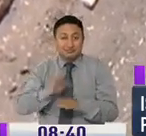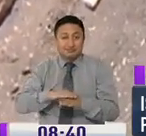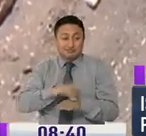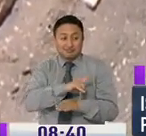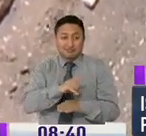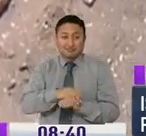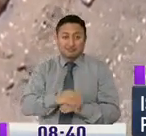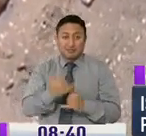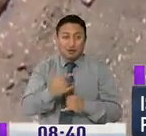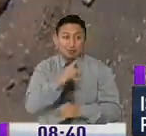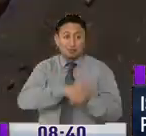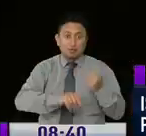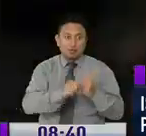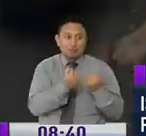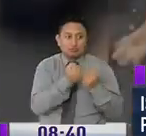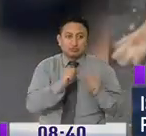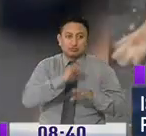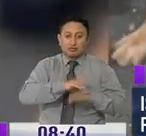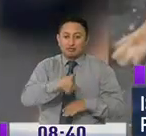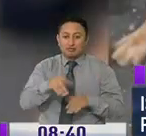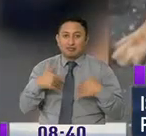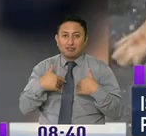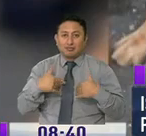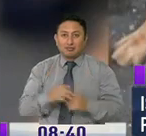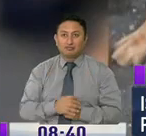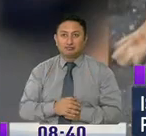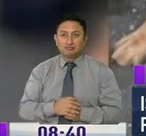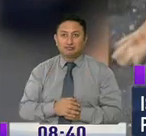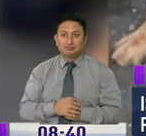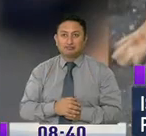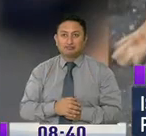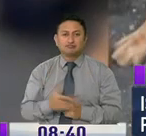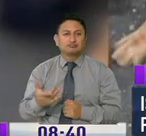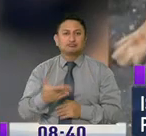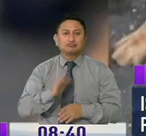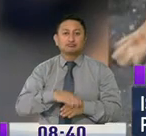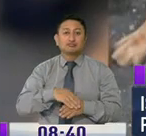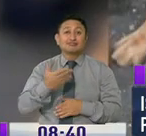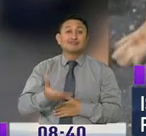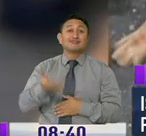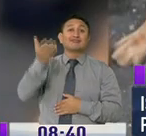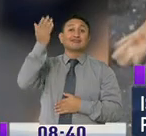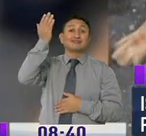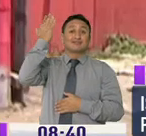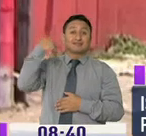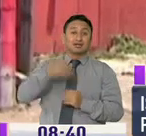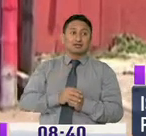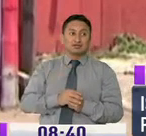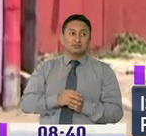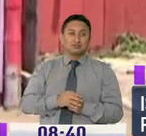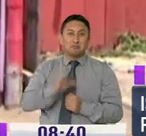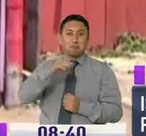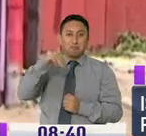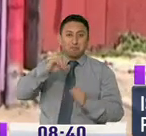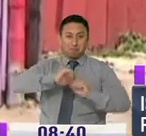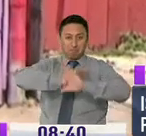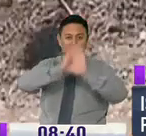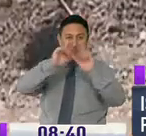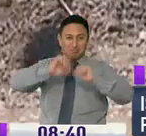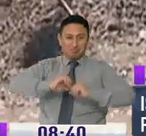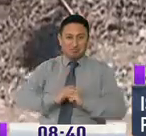no lo terminaron de rematar a mi marido. La familia considera que todo se originó tras una discusión ocurrida la mañana de ese